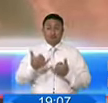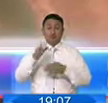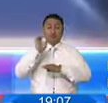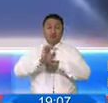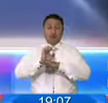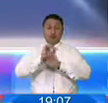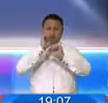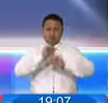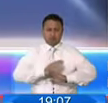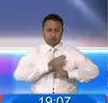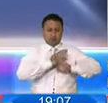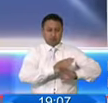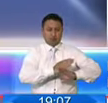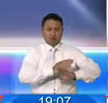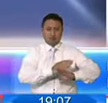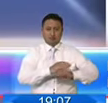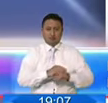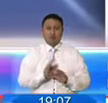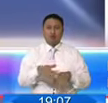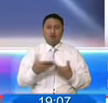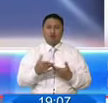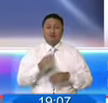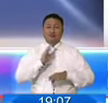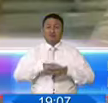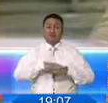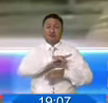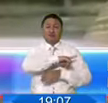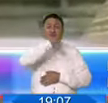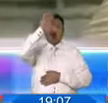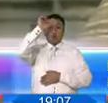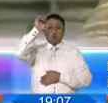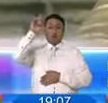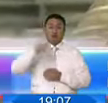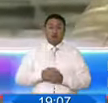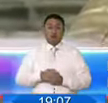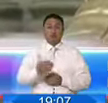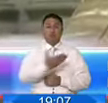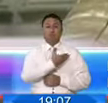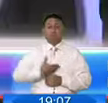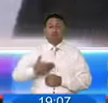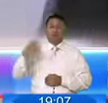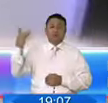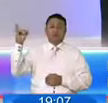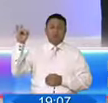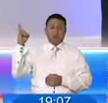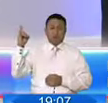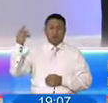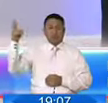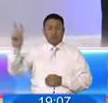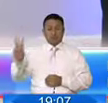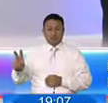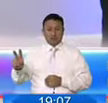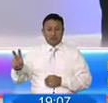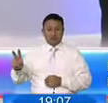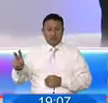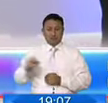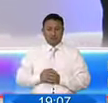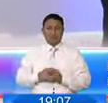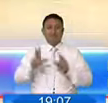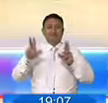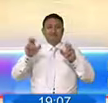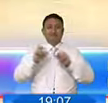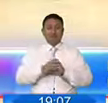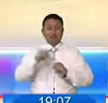de emitir una nota de protesta frente a los pronunciamientos de los presidentes de bolivia evo morales y de venezuela nicolás maduro al